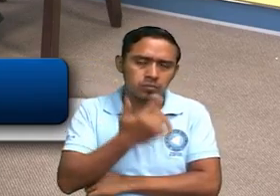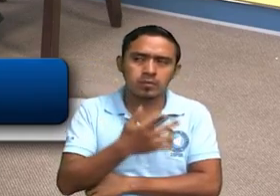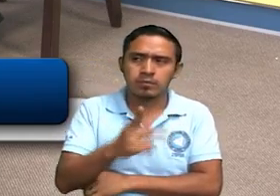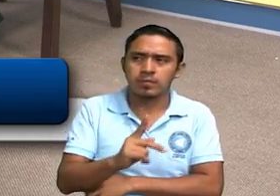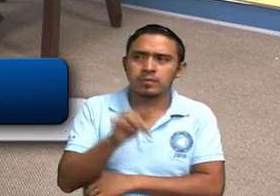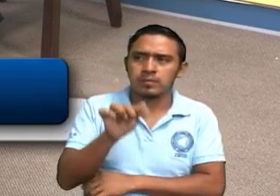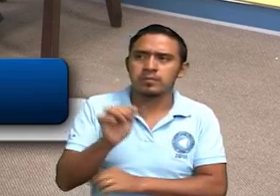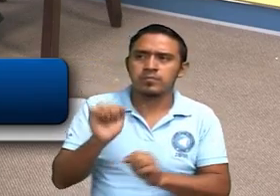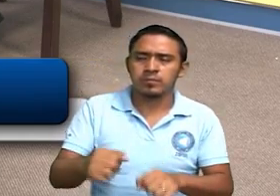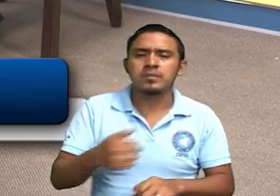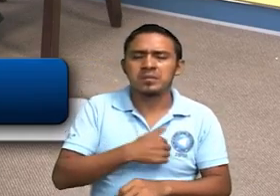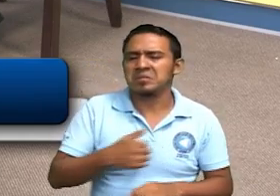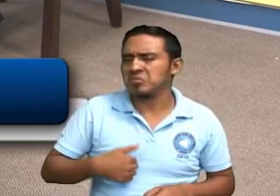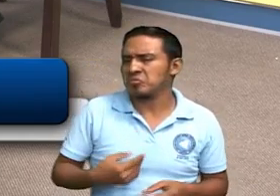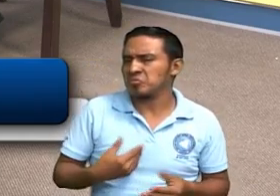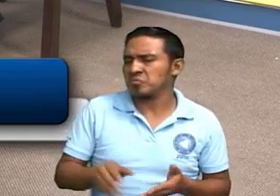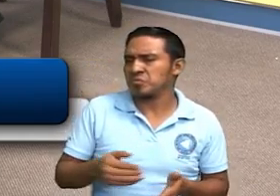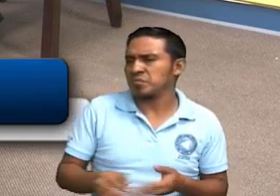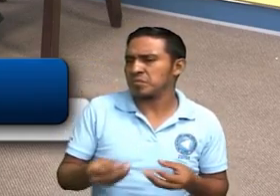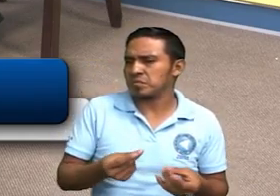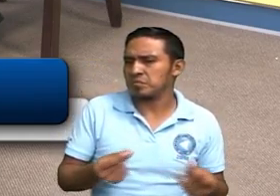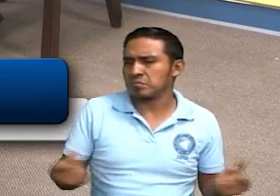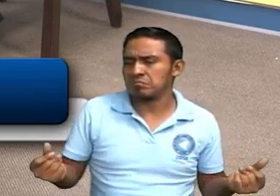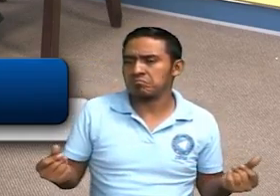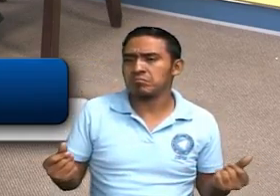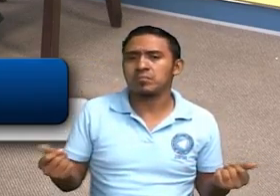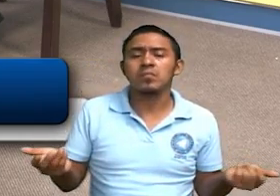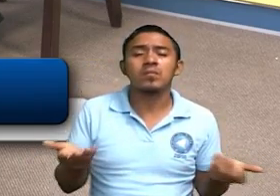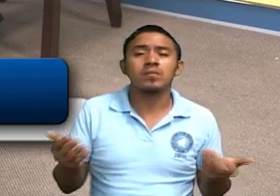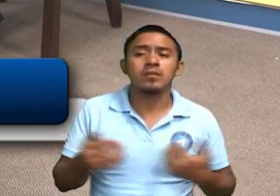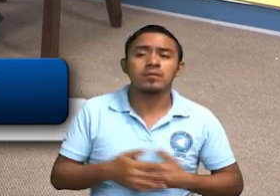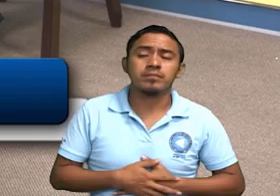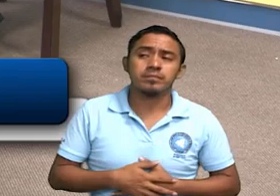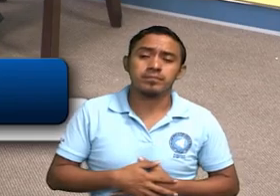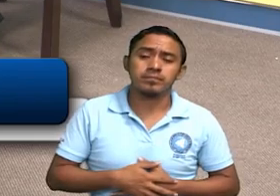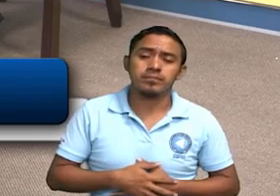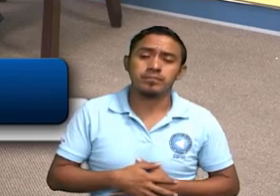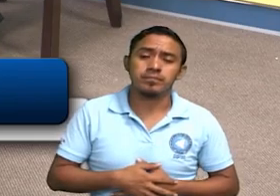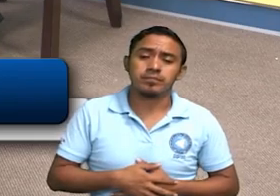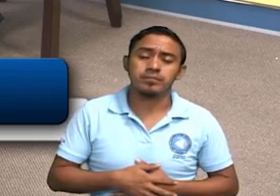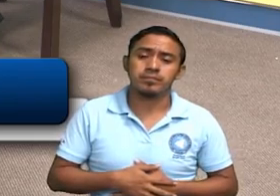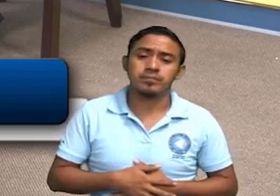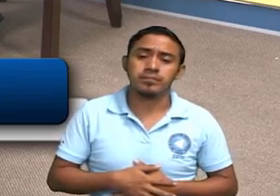que se puede resolver, ¿ves? Como, por ejemplo,